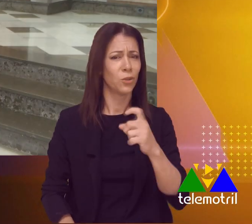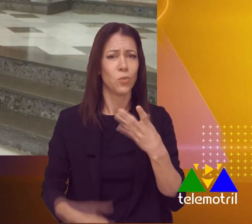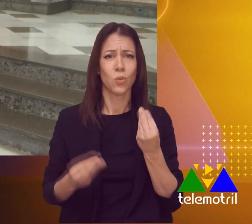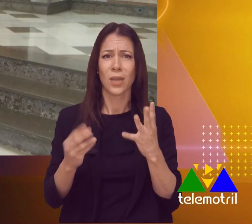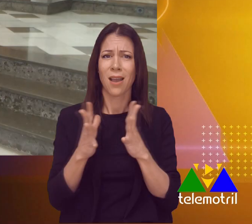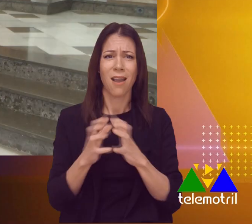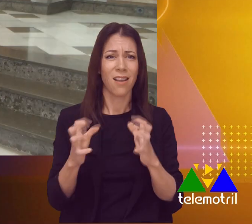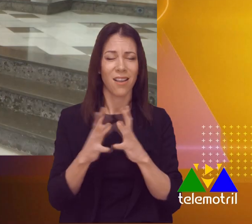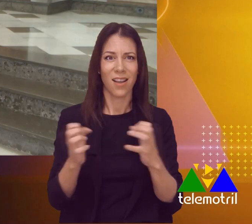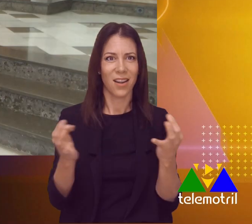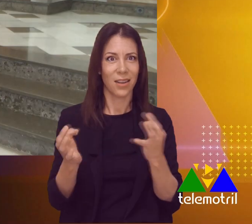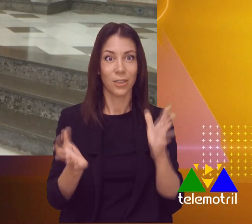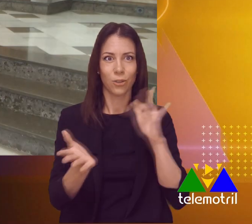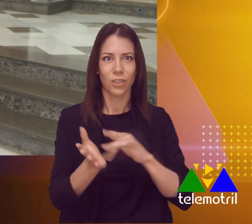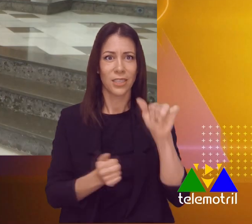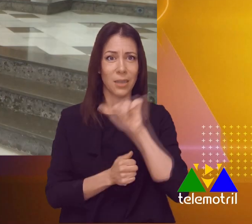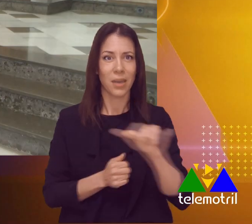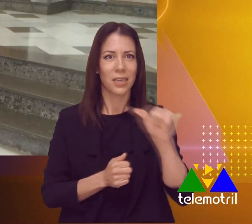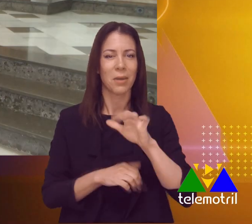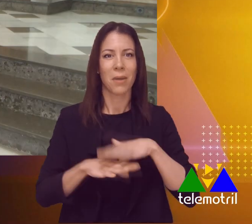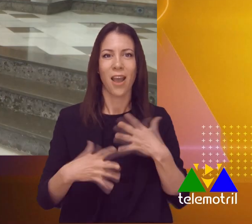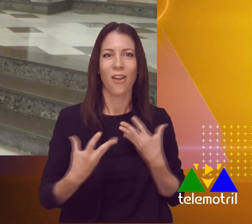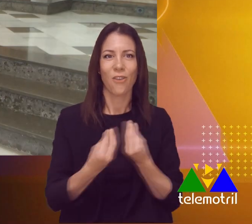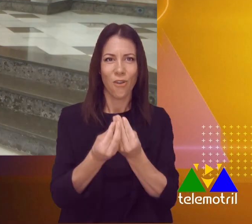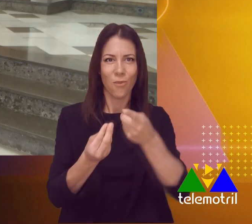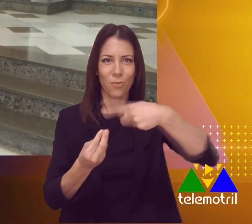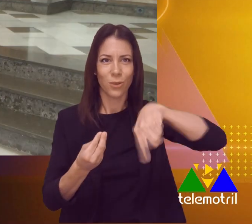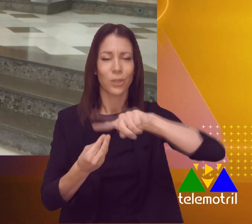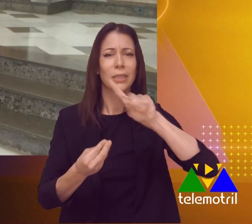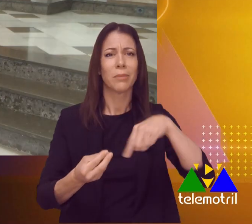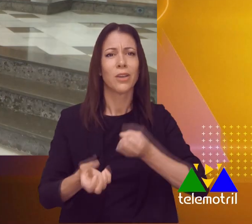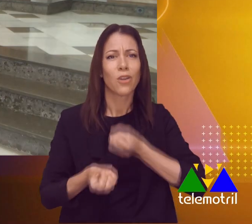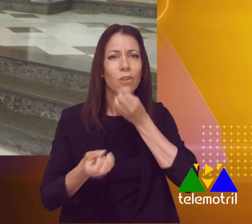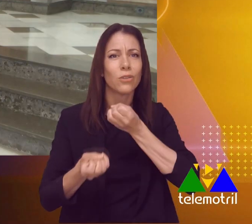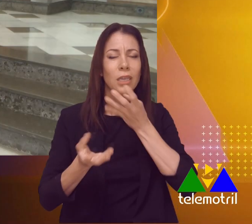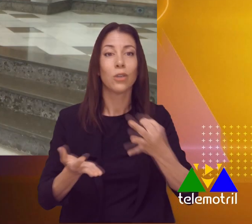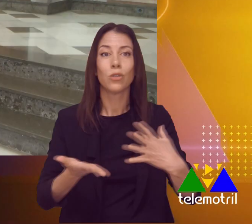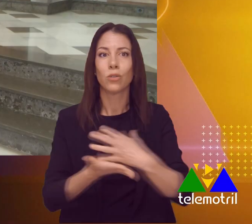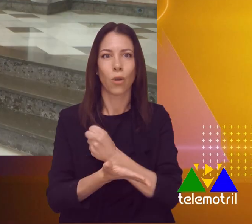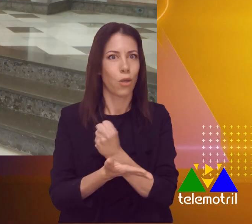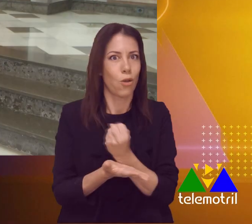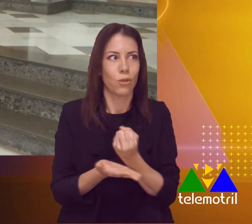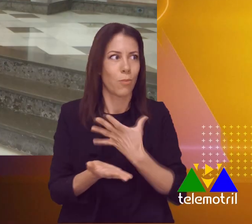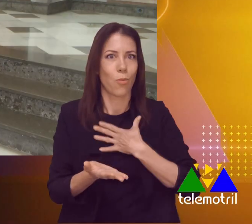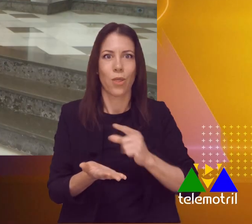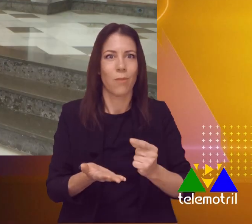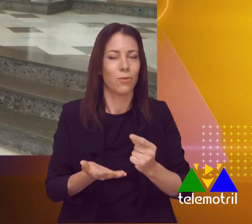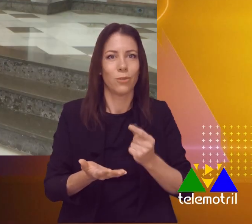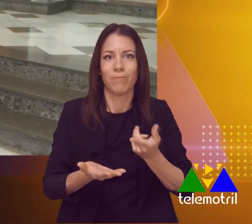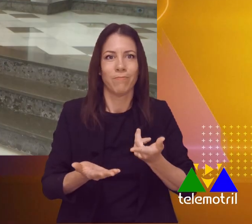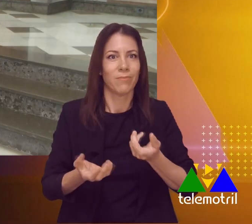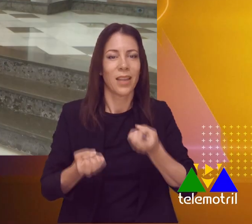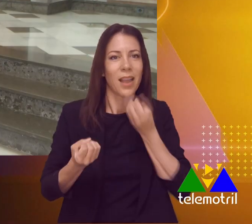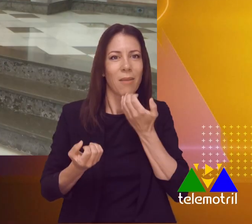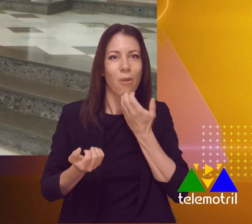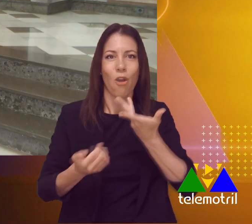ganas de venir semana tras semana a estar con todos ustedes y contarles, bueno, pues todo lo que buenamente podemos de nuestras